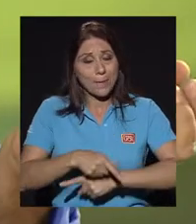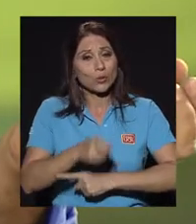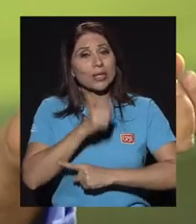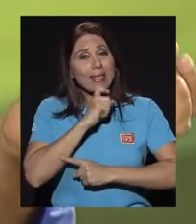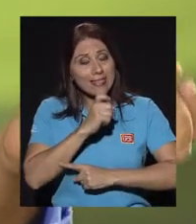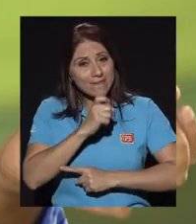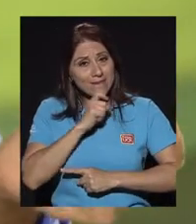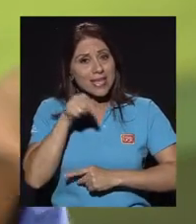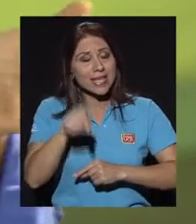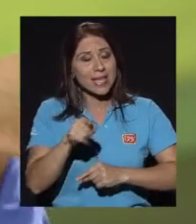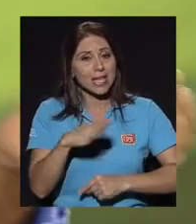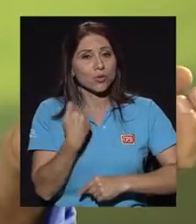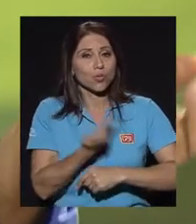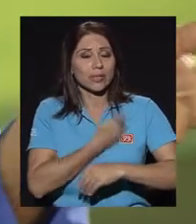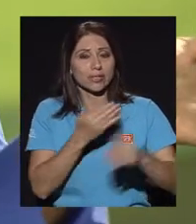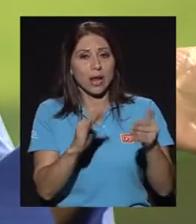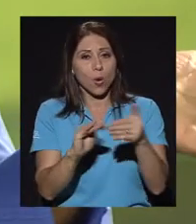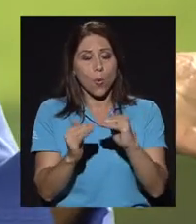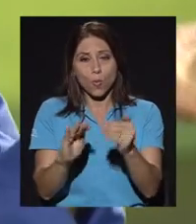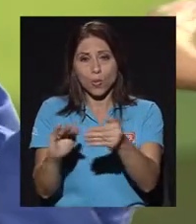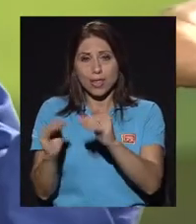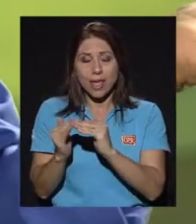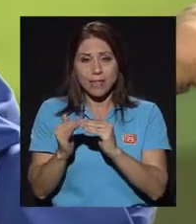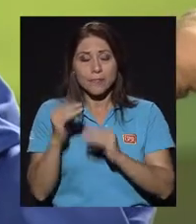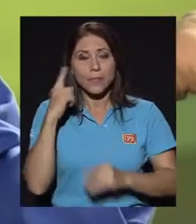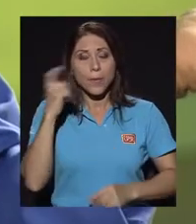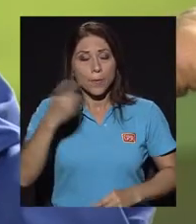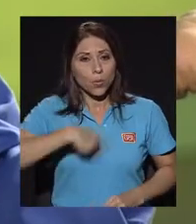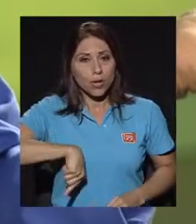nuestra comunidad porque estamos,